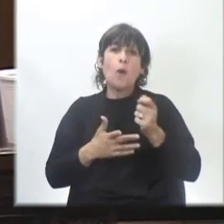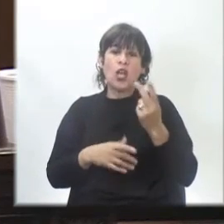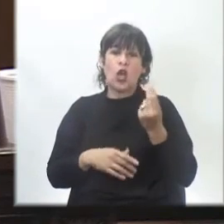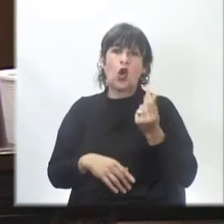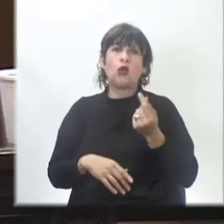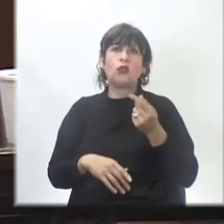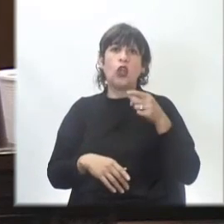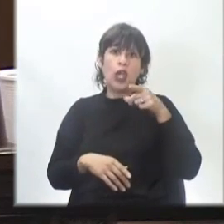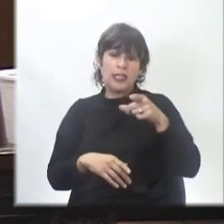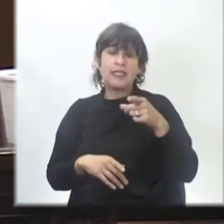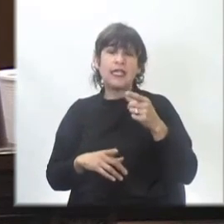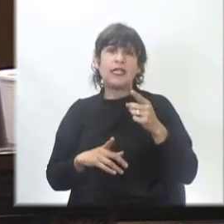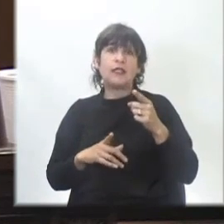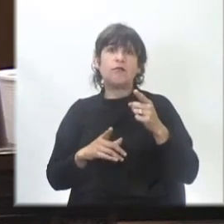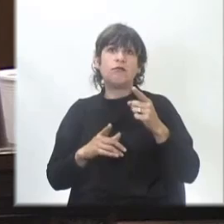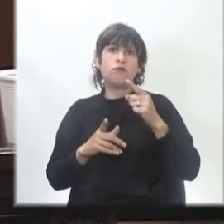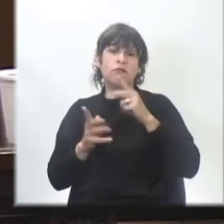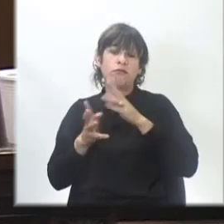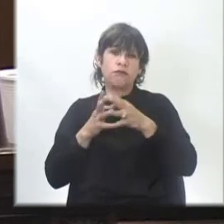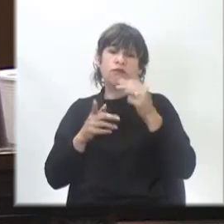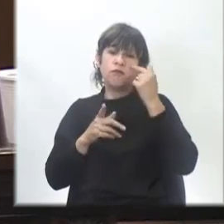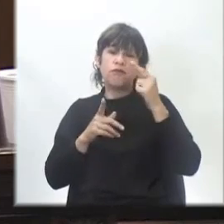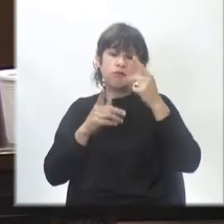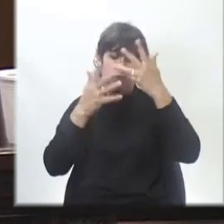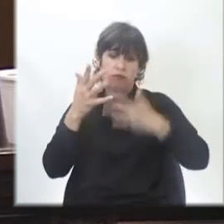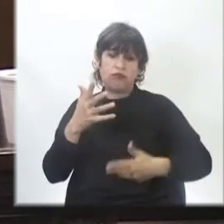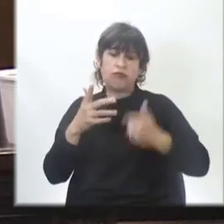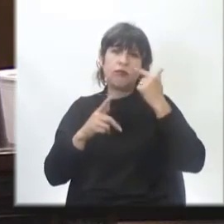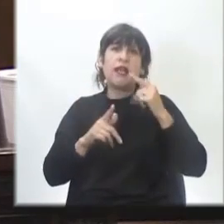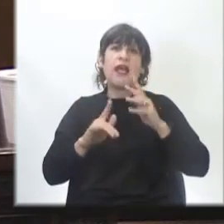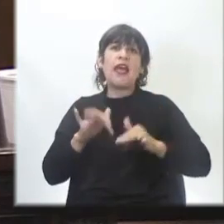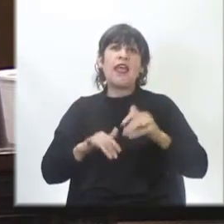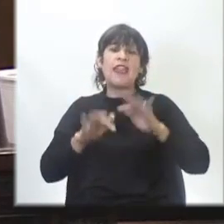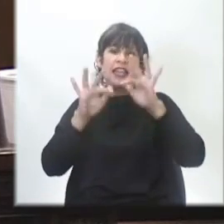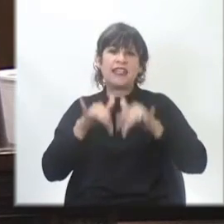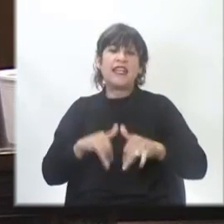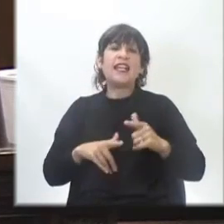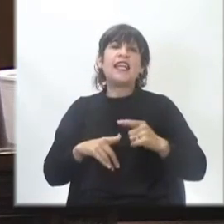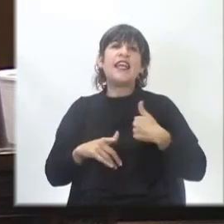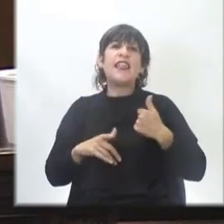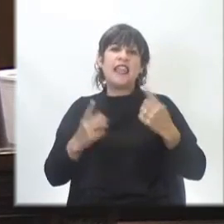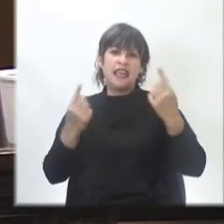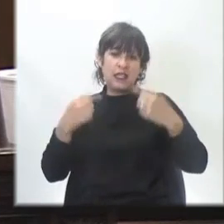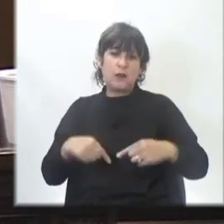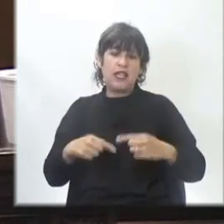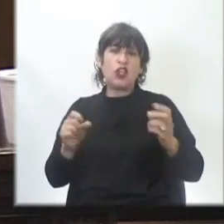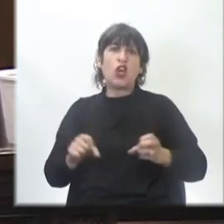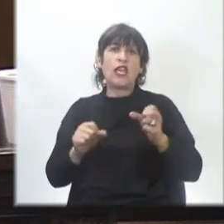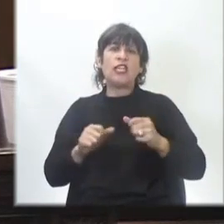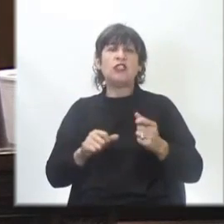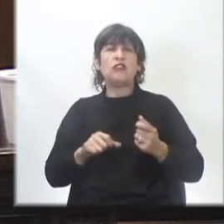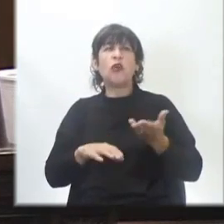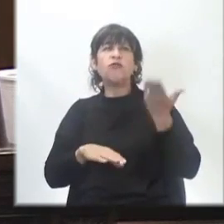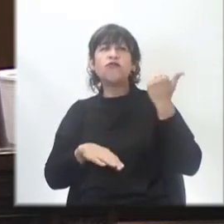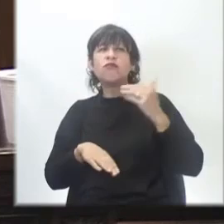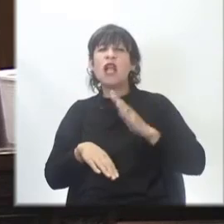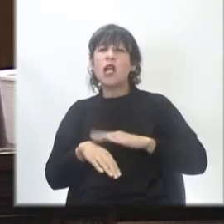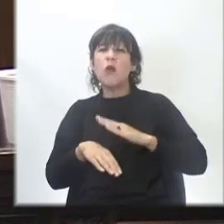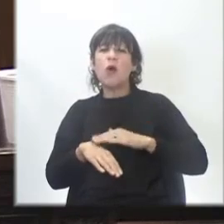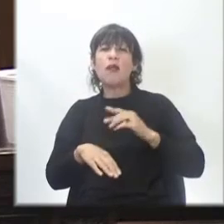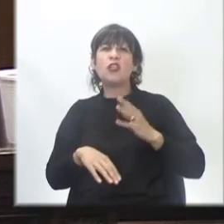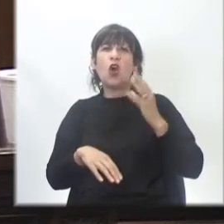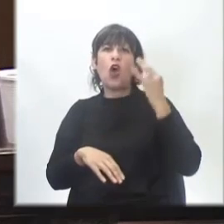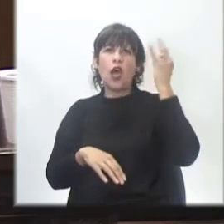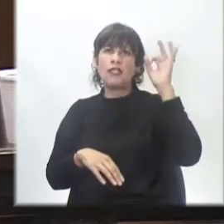Este extracto es de una versión taquigráfica de la interpelación que realizó en aquel momento el